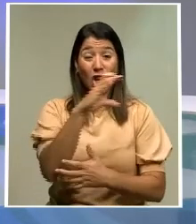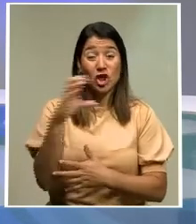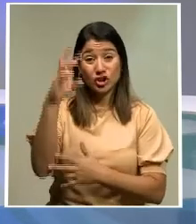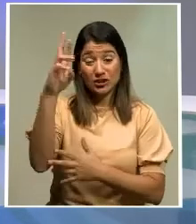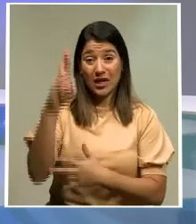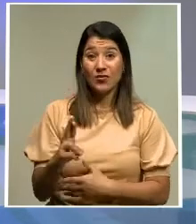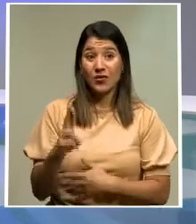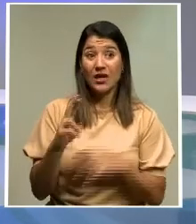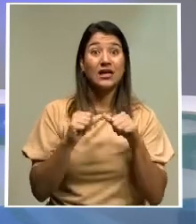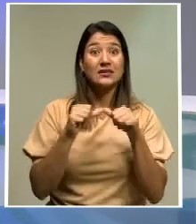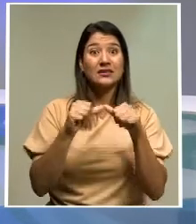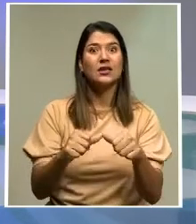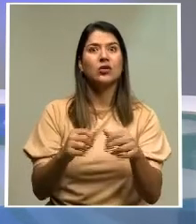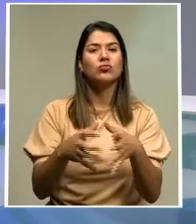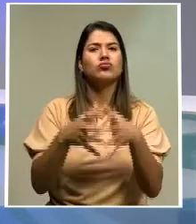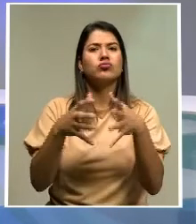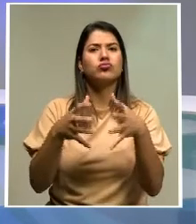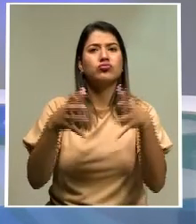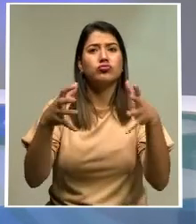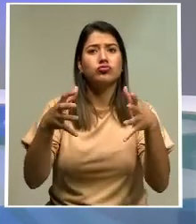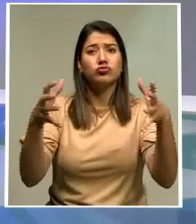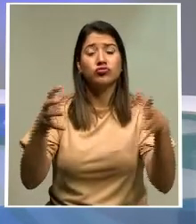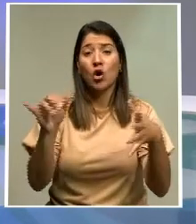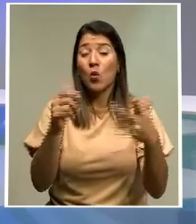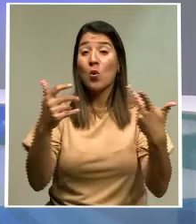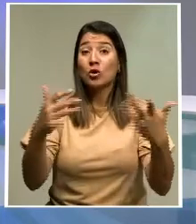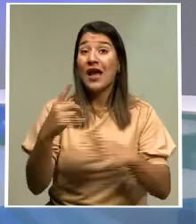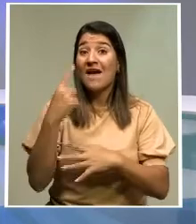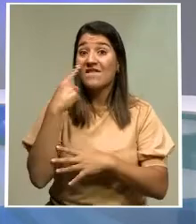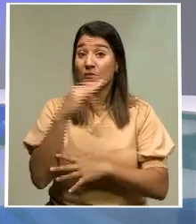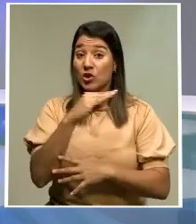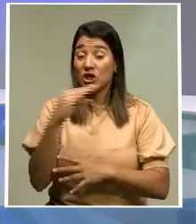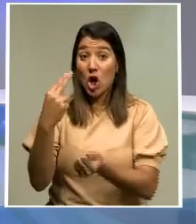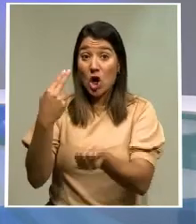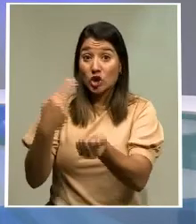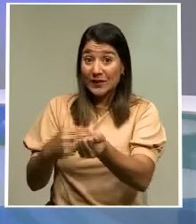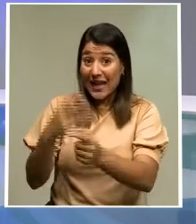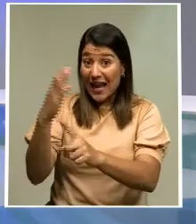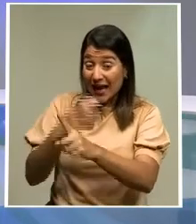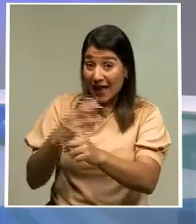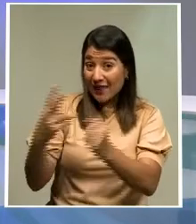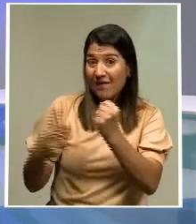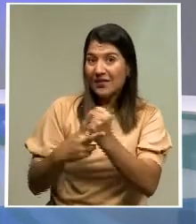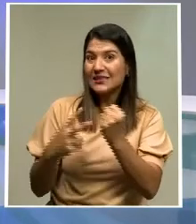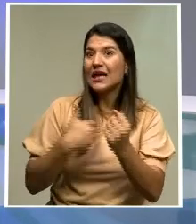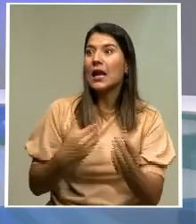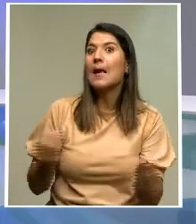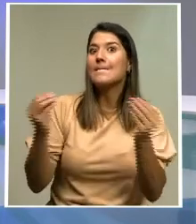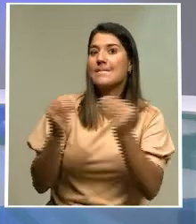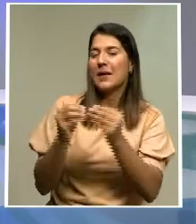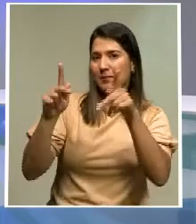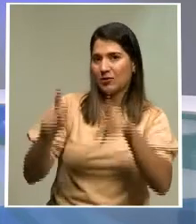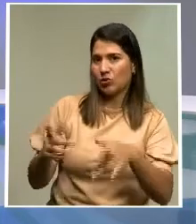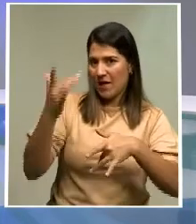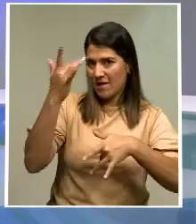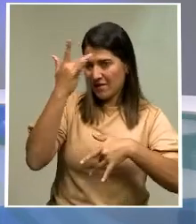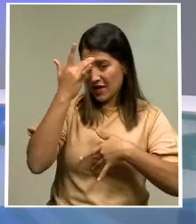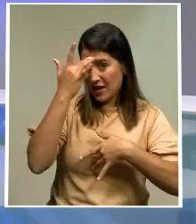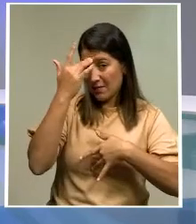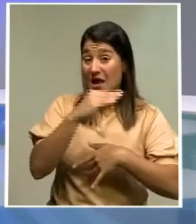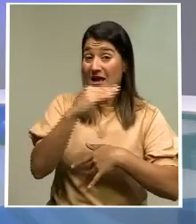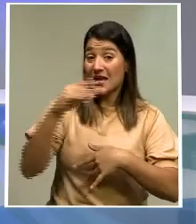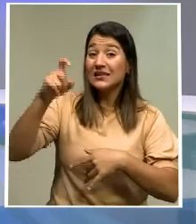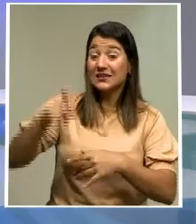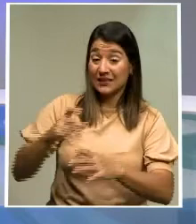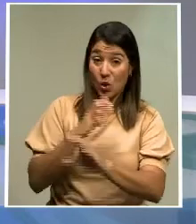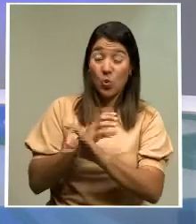casos continúan al alza, como hemos visto, y los hospitales reciben cada día más contagiados que requieren